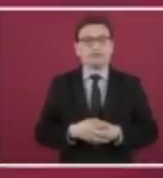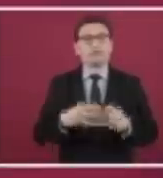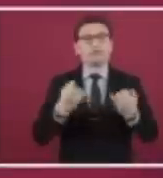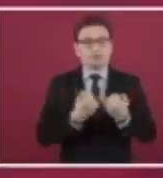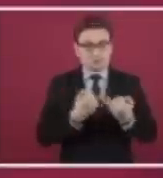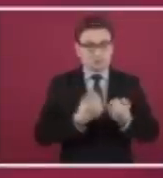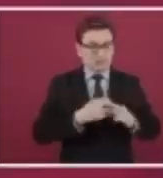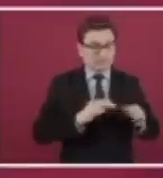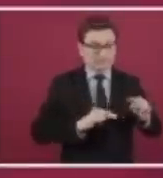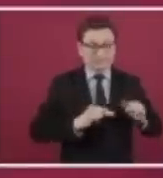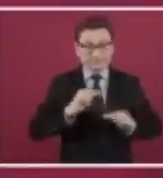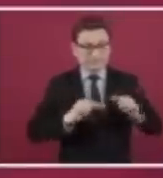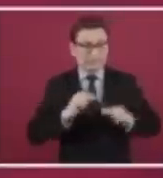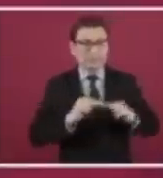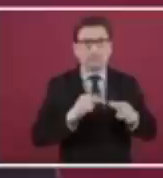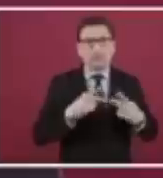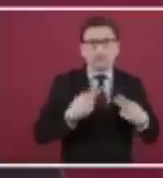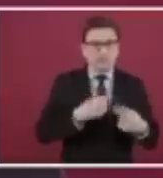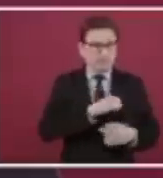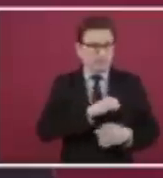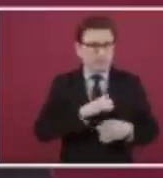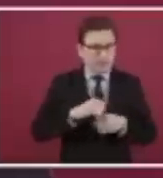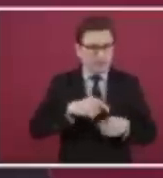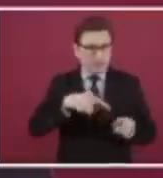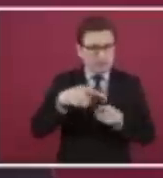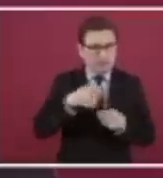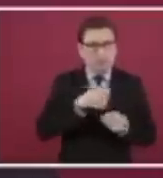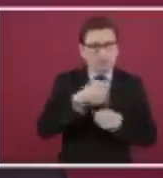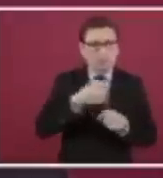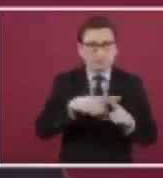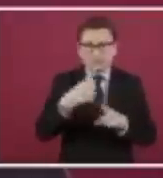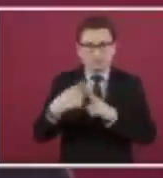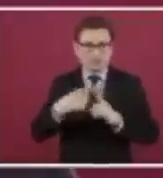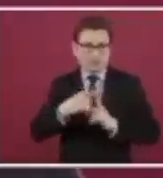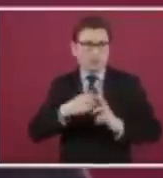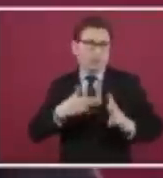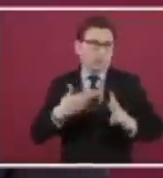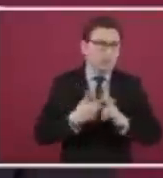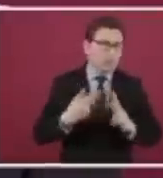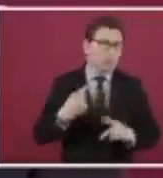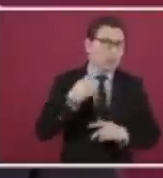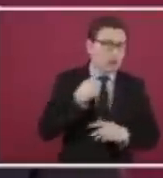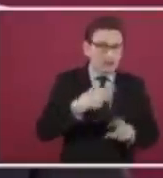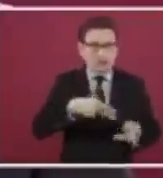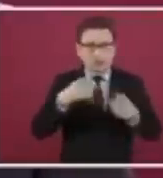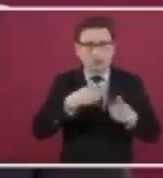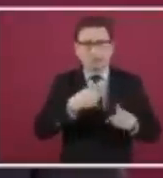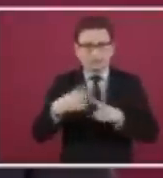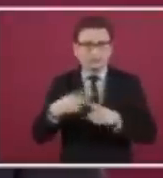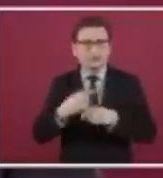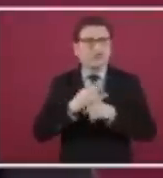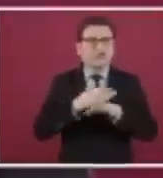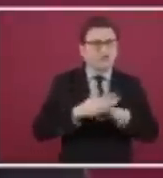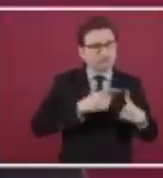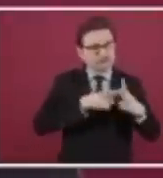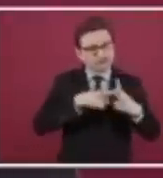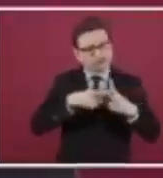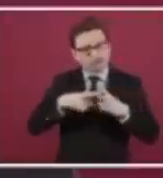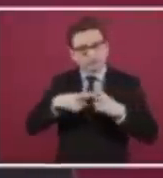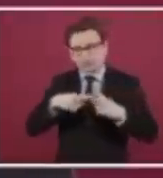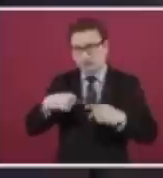delictiva, donde se cometen homicidios y robos, y qué tenemos que